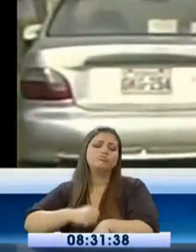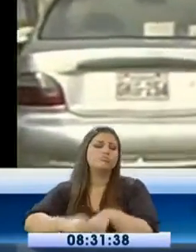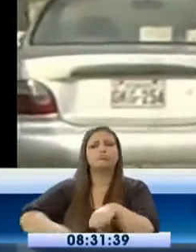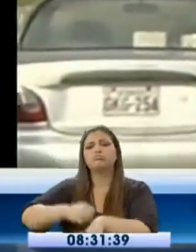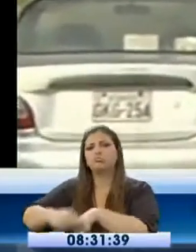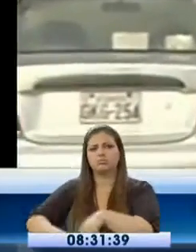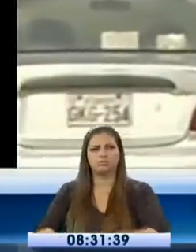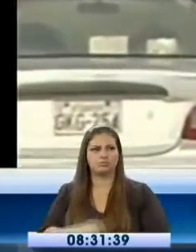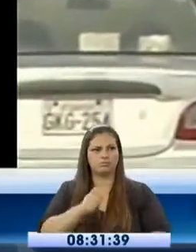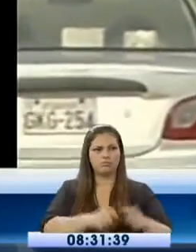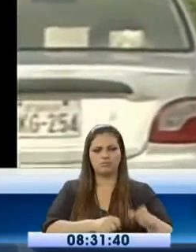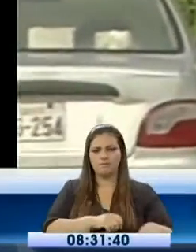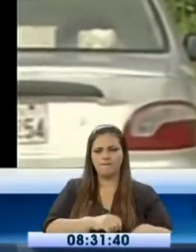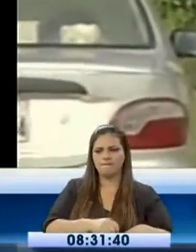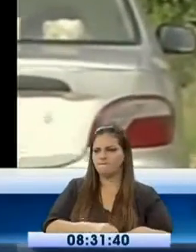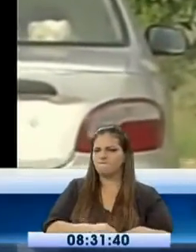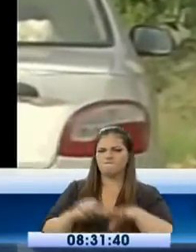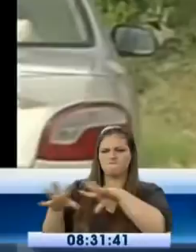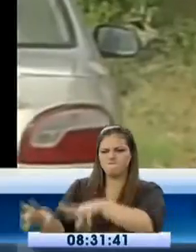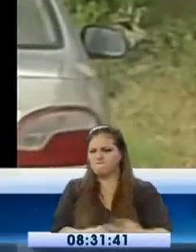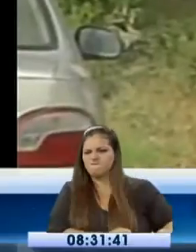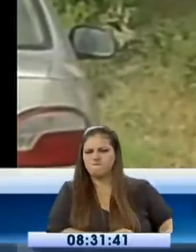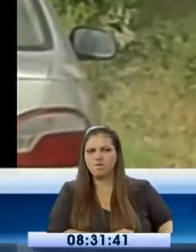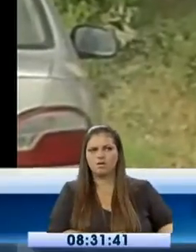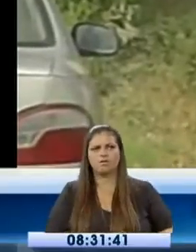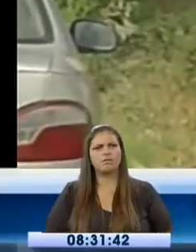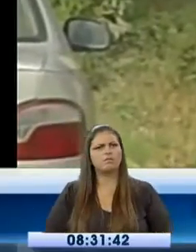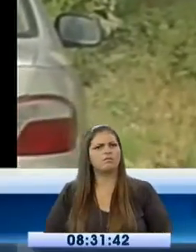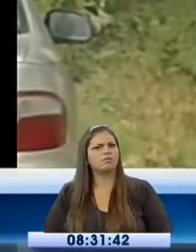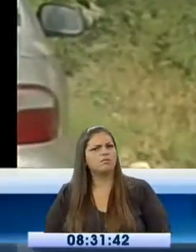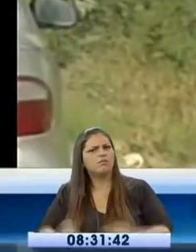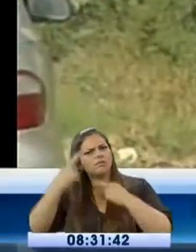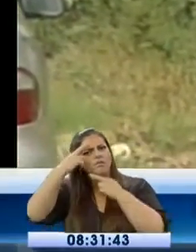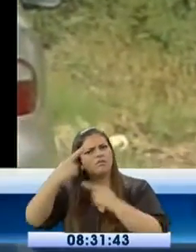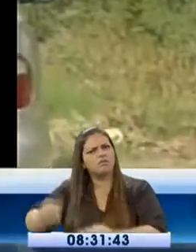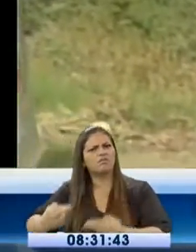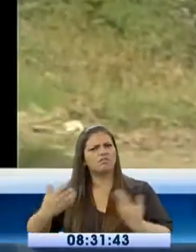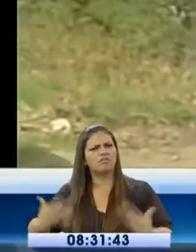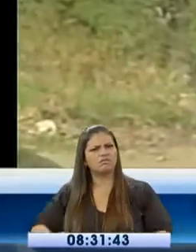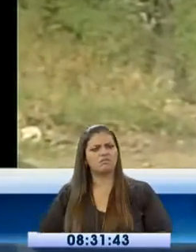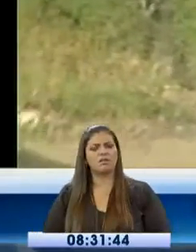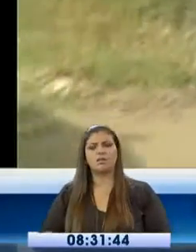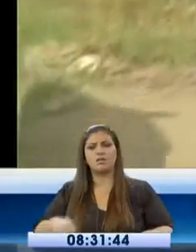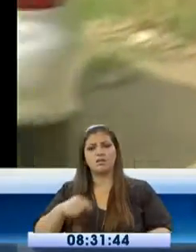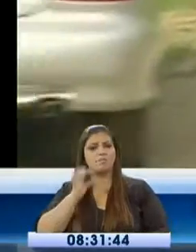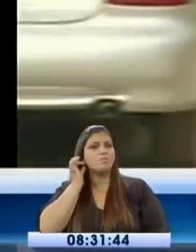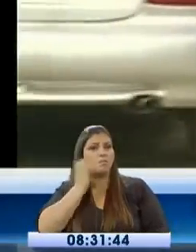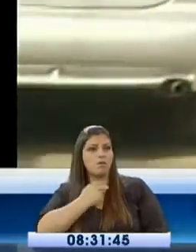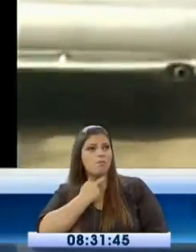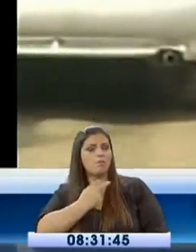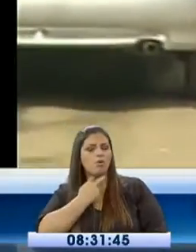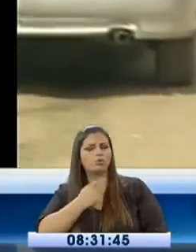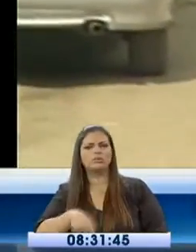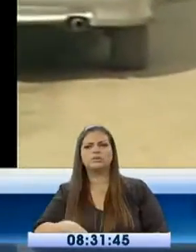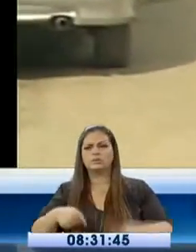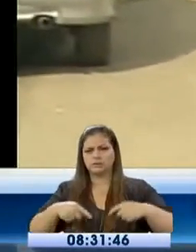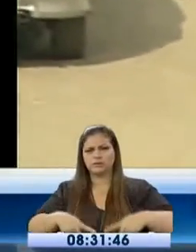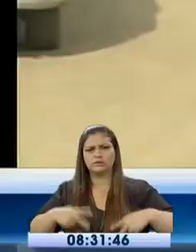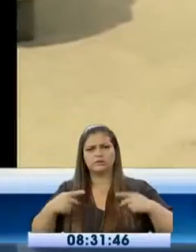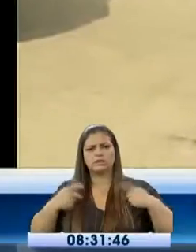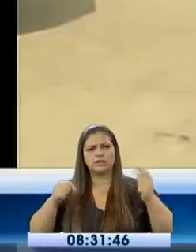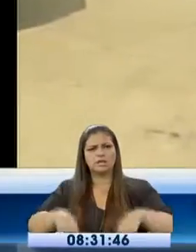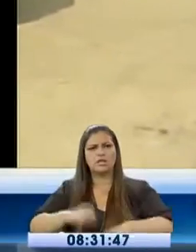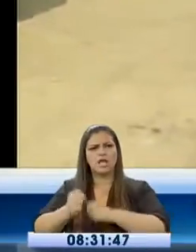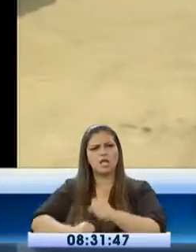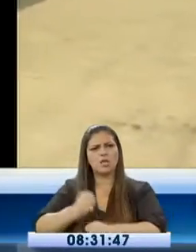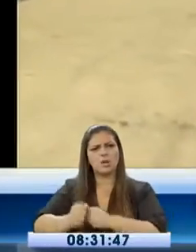No, prácticamente yo tengo 19 años y toda la vida hemos vivido en una persona